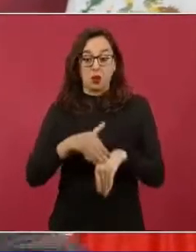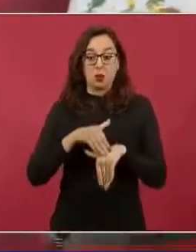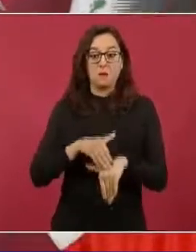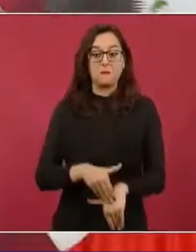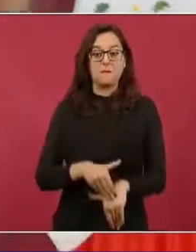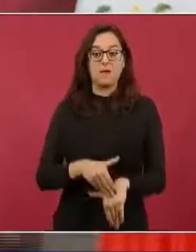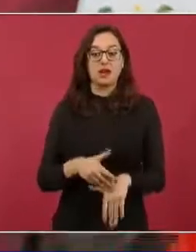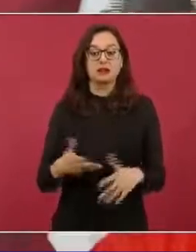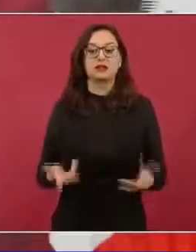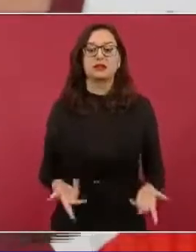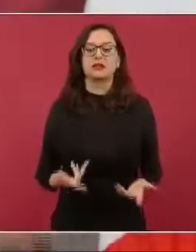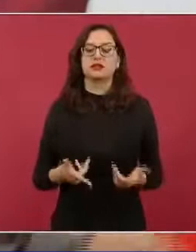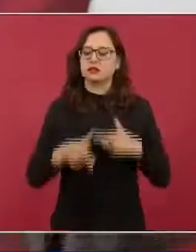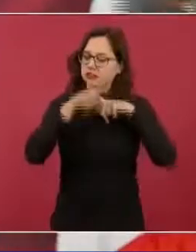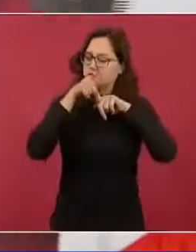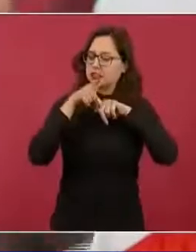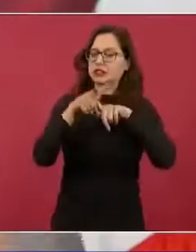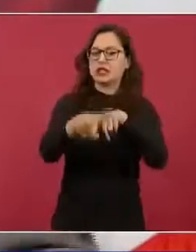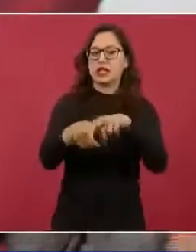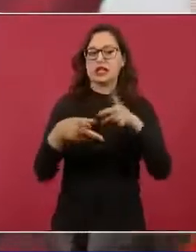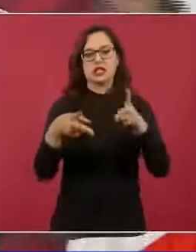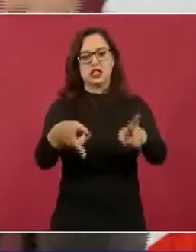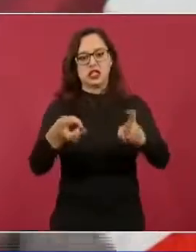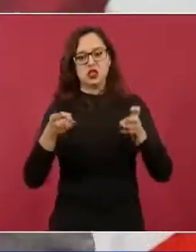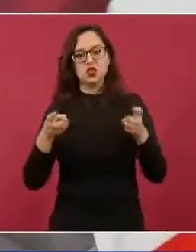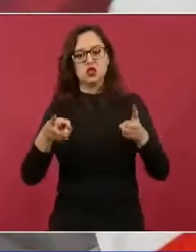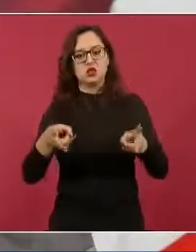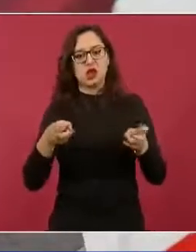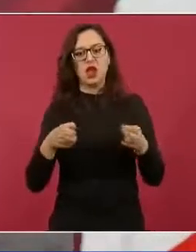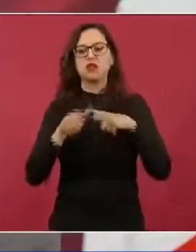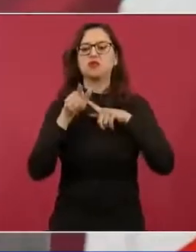para nosotros seguir saqueando, seguir robando,